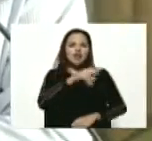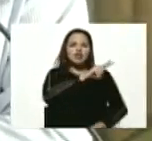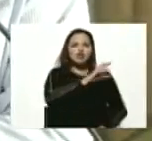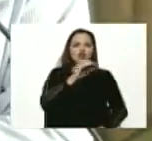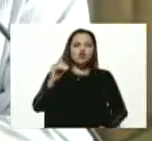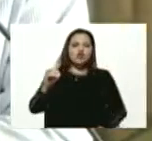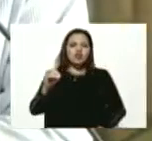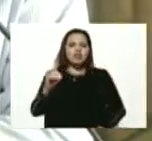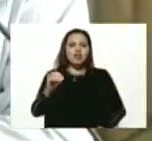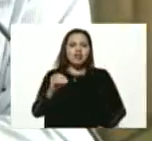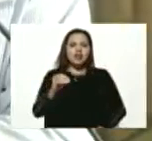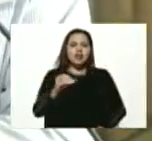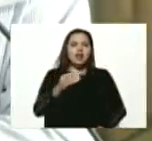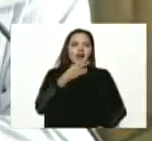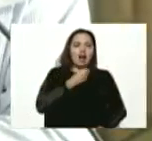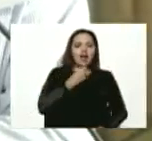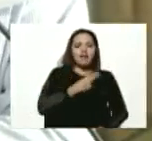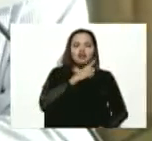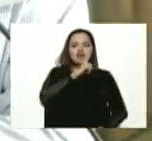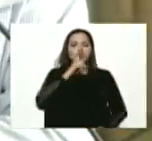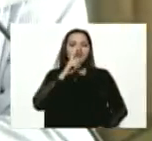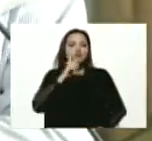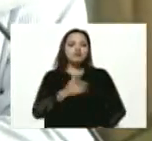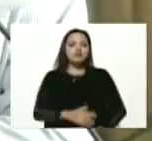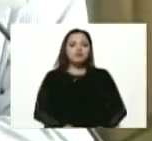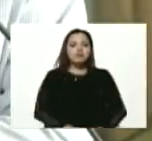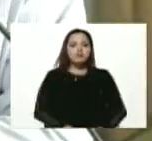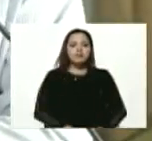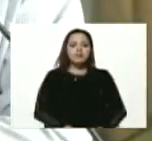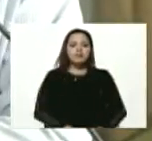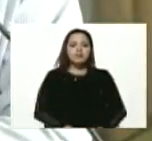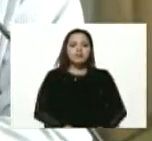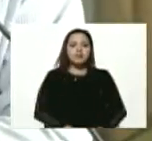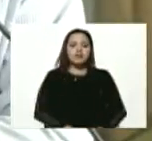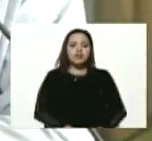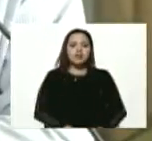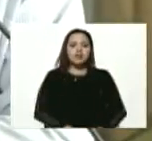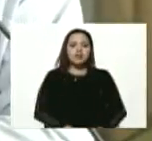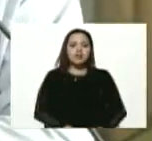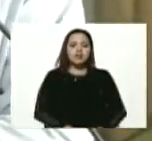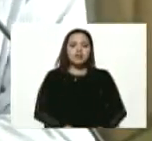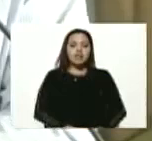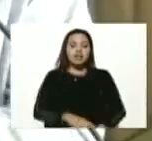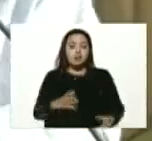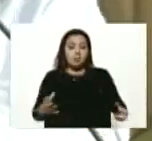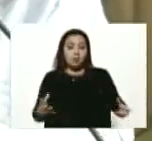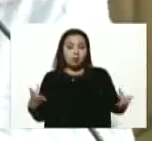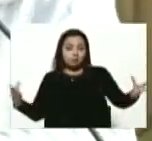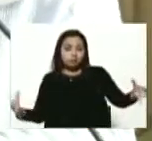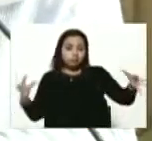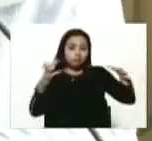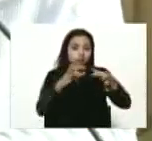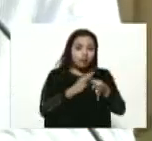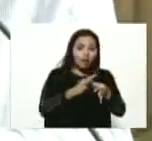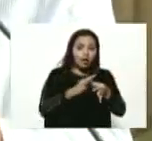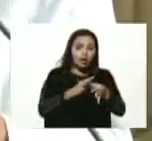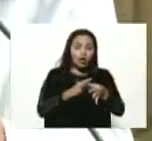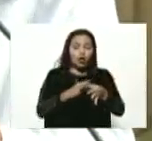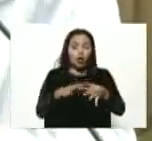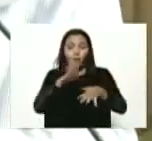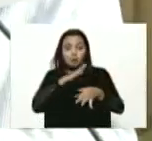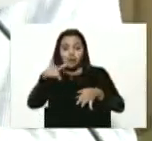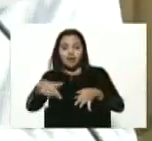200 cabras murcianas granadinas, que las vamos a mezclar con las criollitas nuestras, las rabitos de cabulla, que son de ahí de Falcón, de Lara, del